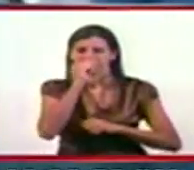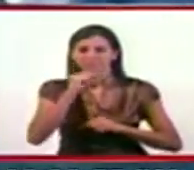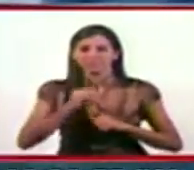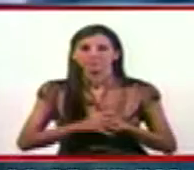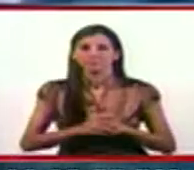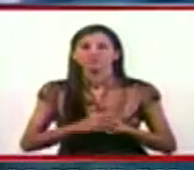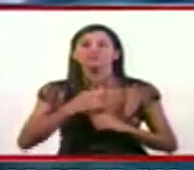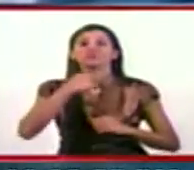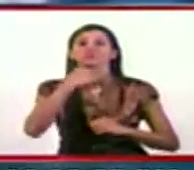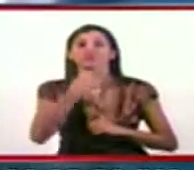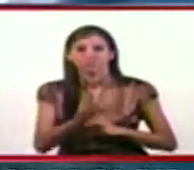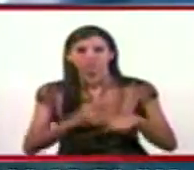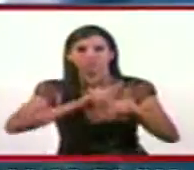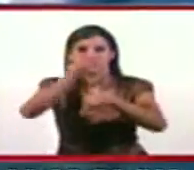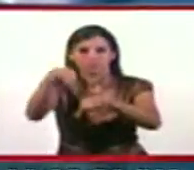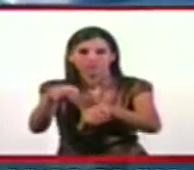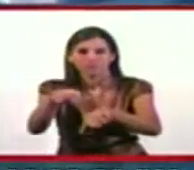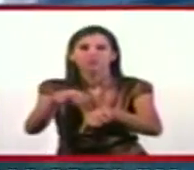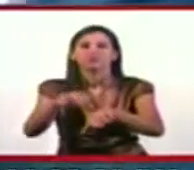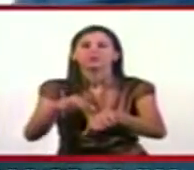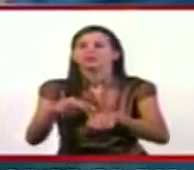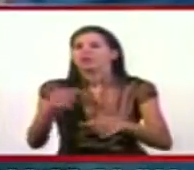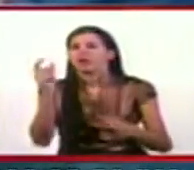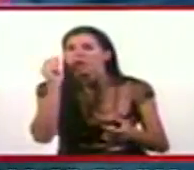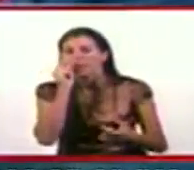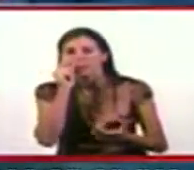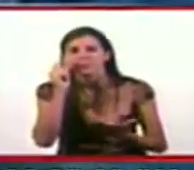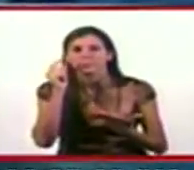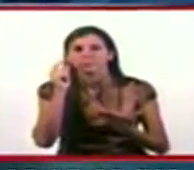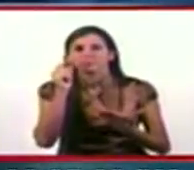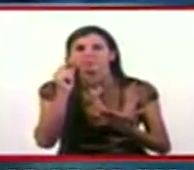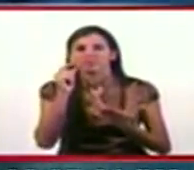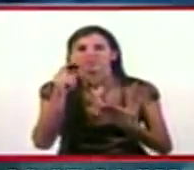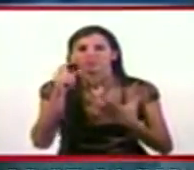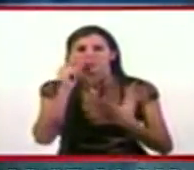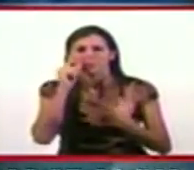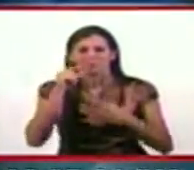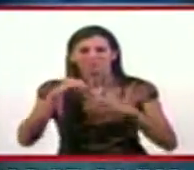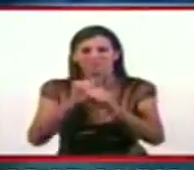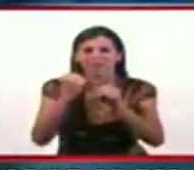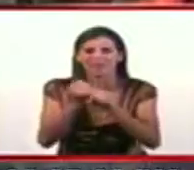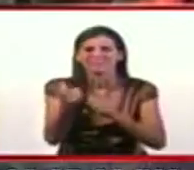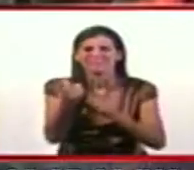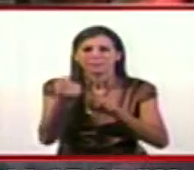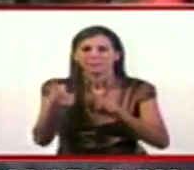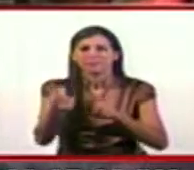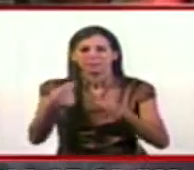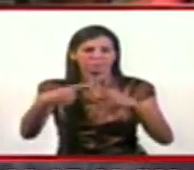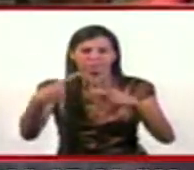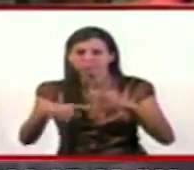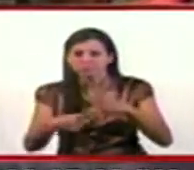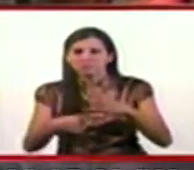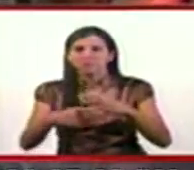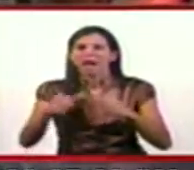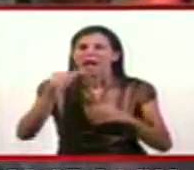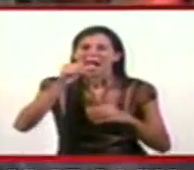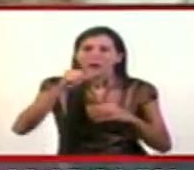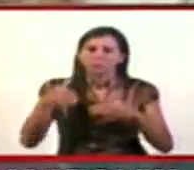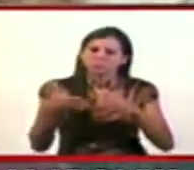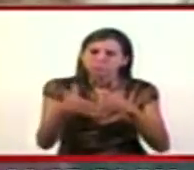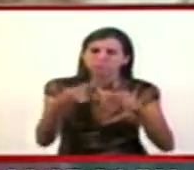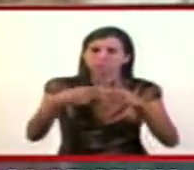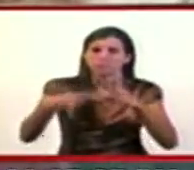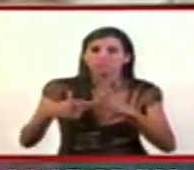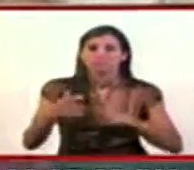La vocería nacional de los cerealeros, de los sectores oleaginosos, de los sectores de los pescadores, los acuicultores, en